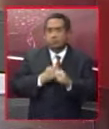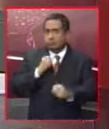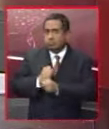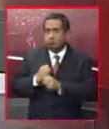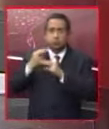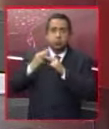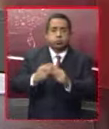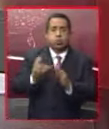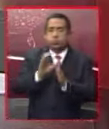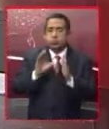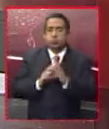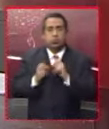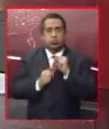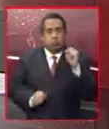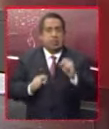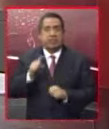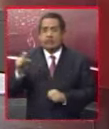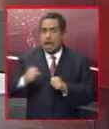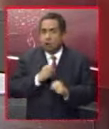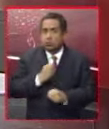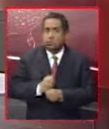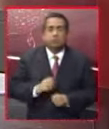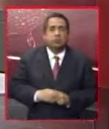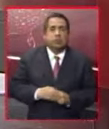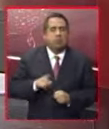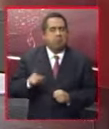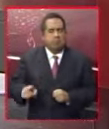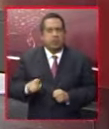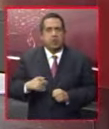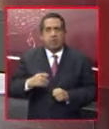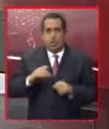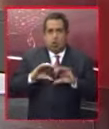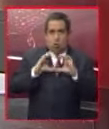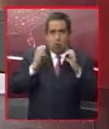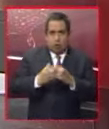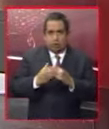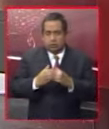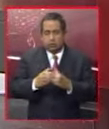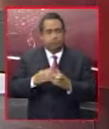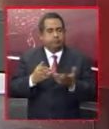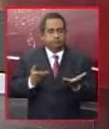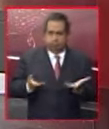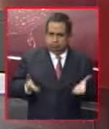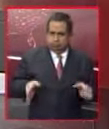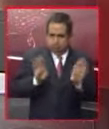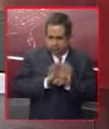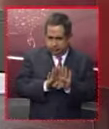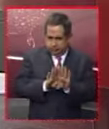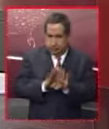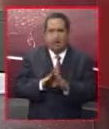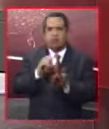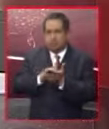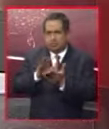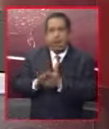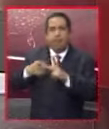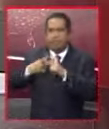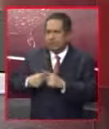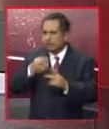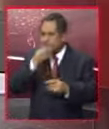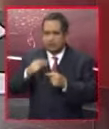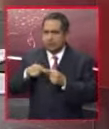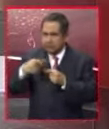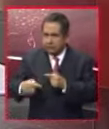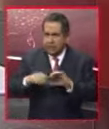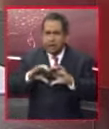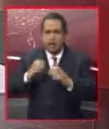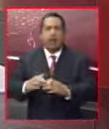al finalizar esta sesión de Congreso General, el presidente cerró sesión y citó de inmediato a sesión de Cámara de Diputados. Y precisamente de